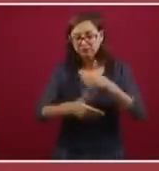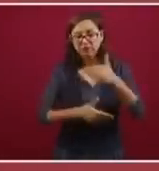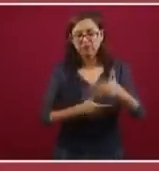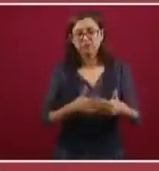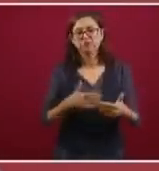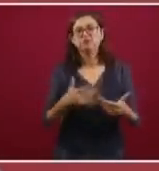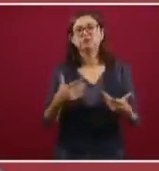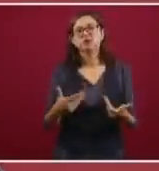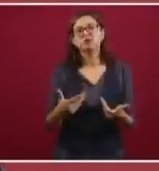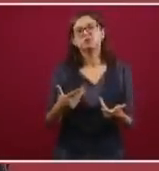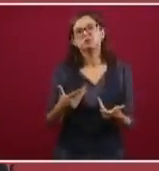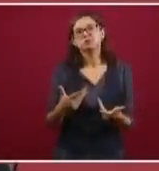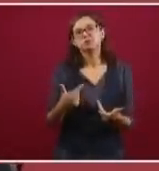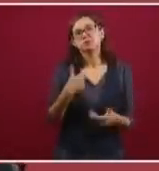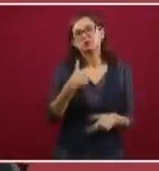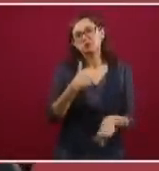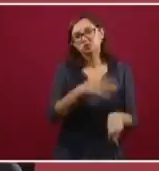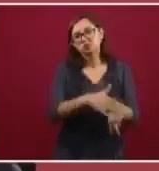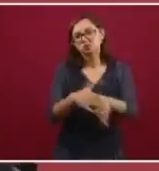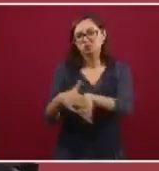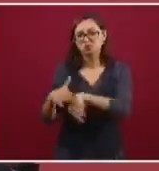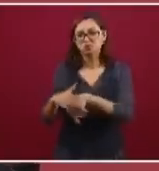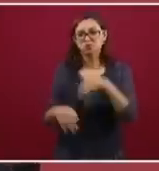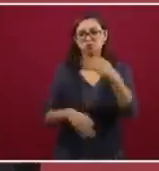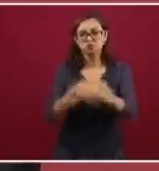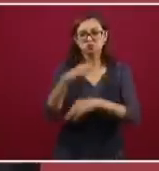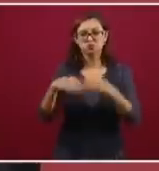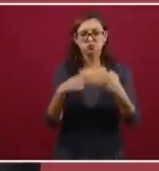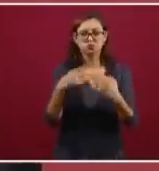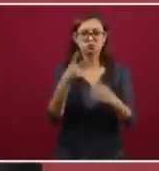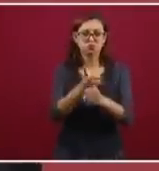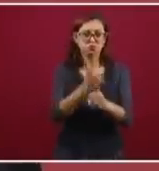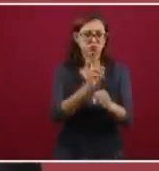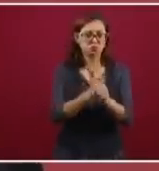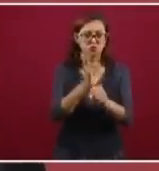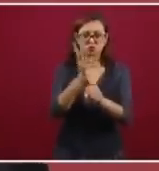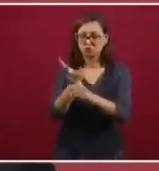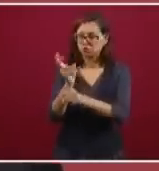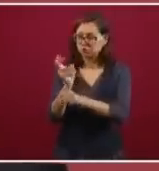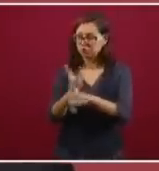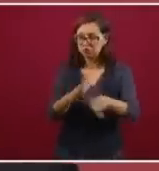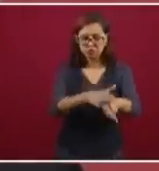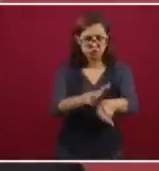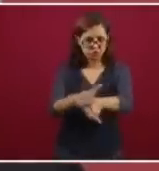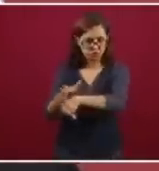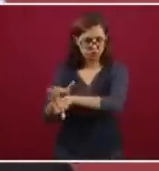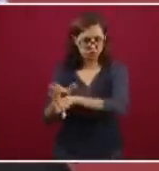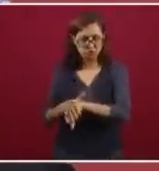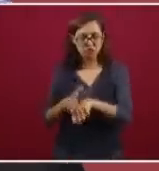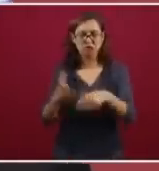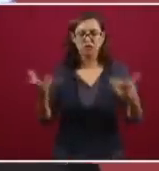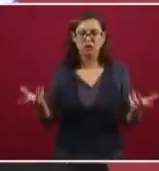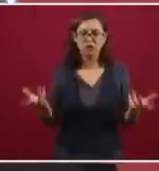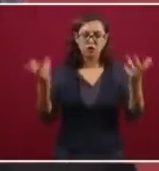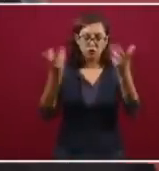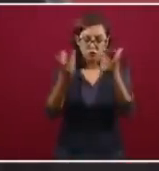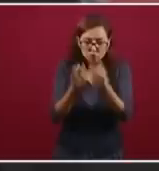yo invito a todos, lo voy a seguir haciendo, para que